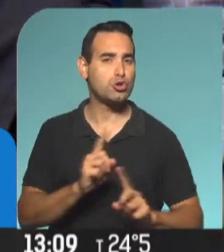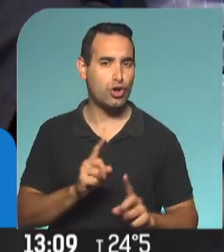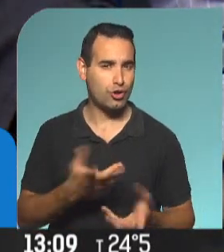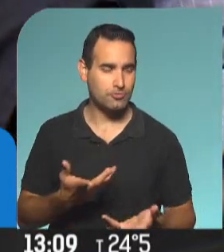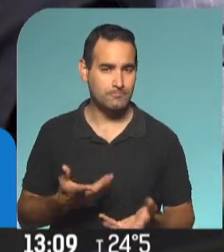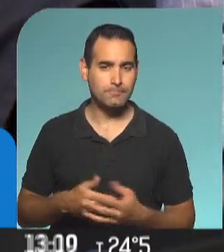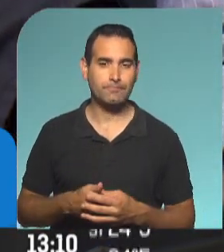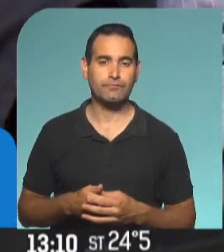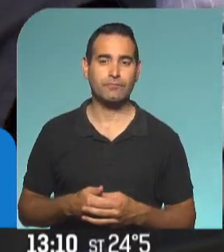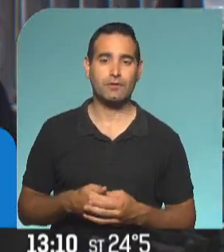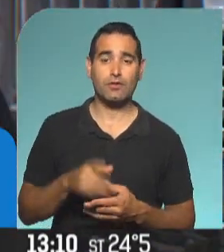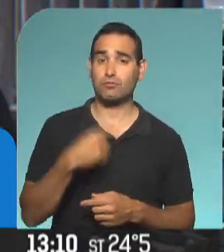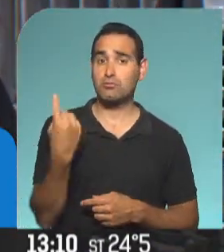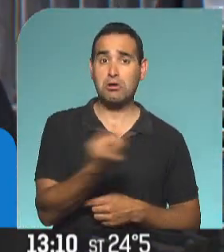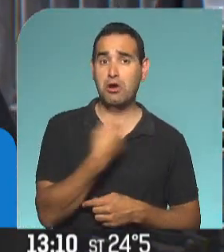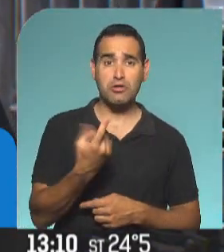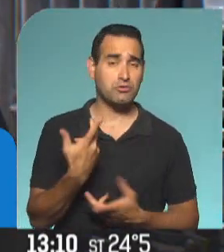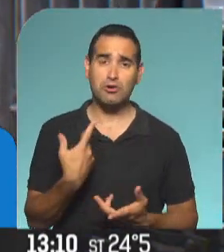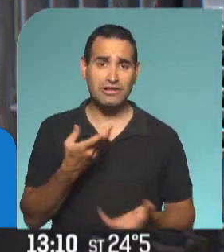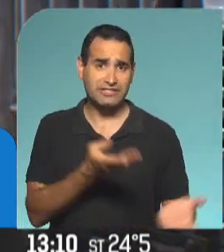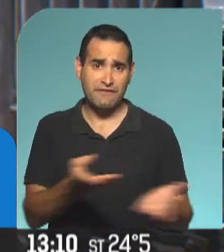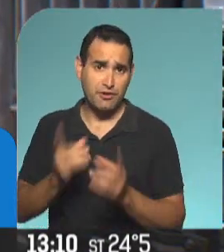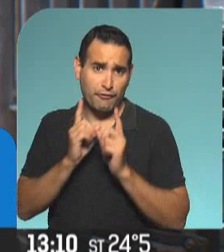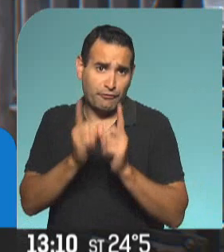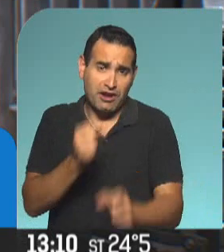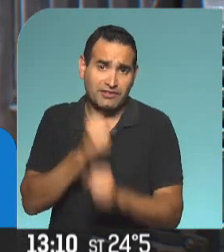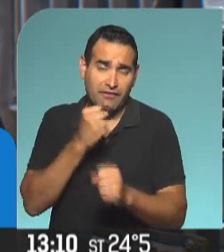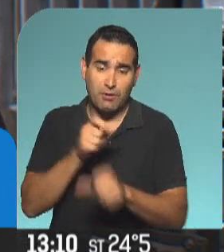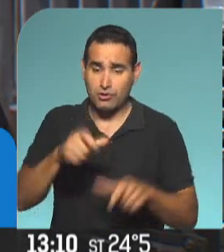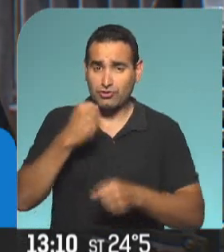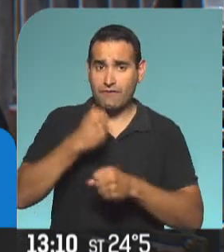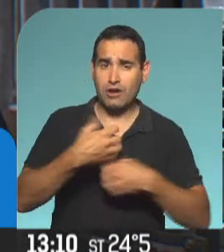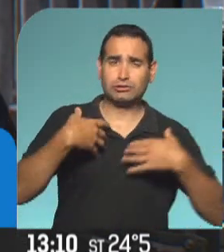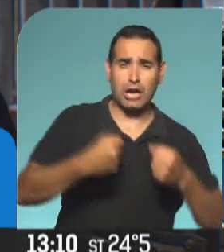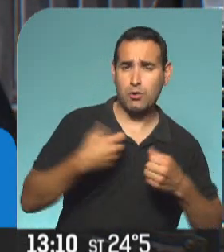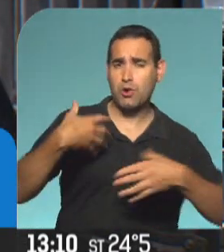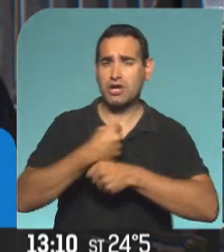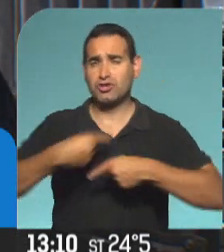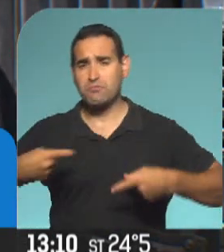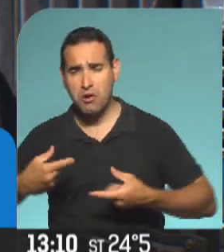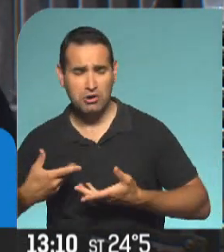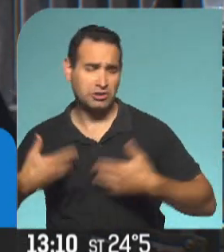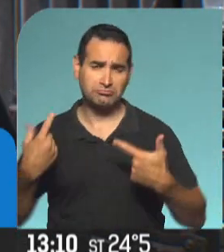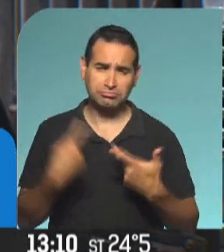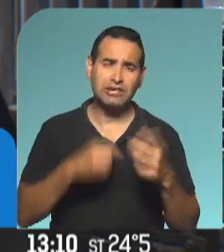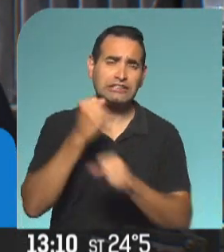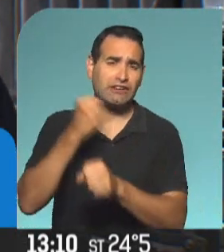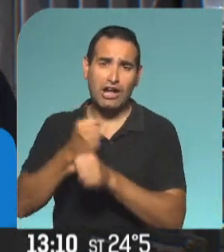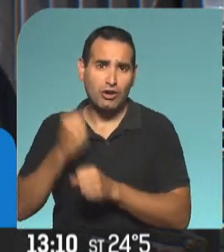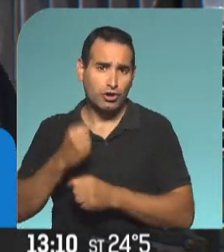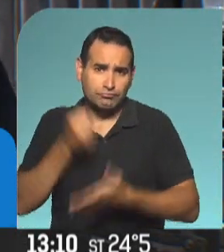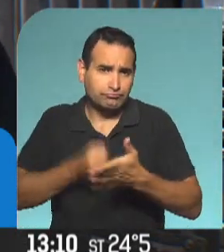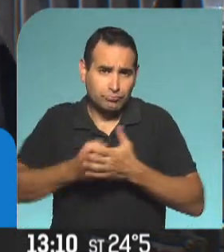la vacunación. Que muchos de nosotros nunca dejamos de dar servicio, ¿no? Es decir, los trabajadores de la salud, los del transporte, hubo cantidad de trabajadores que estuvieron al